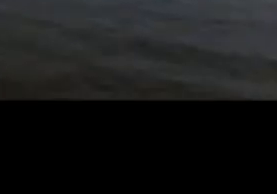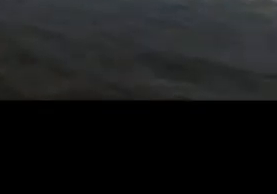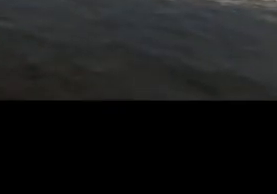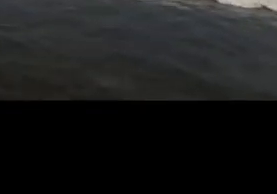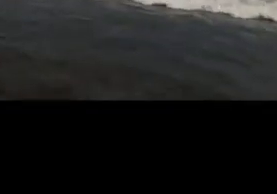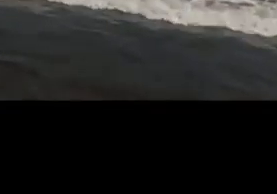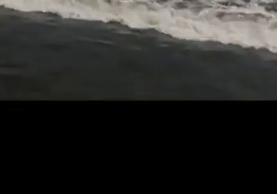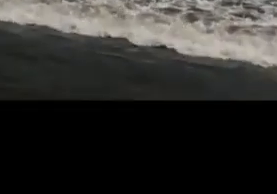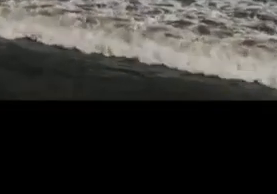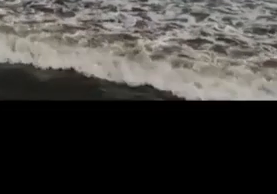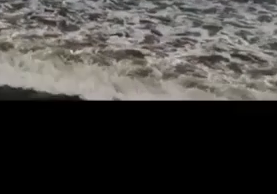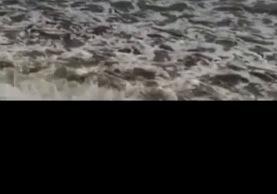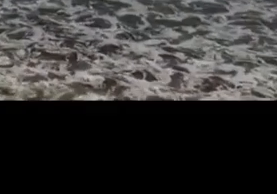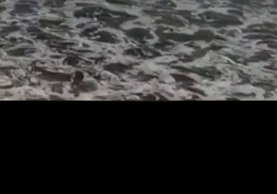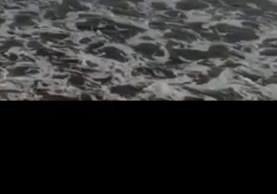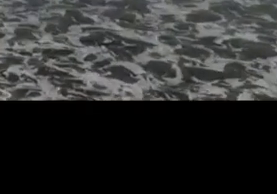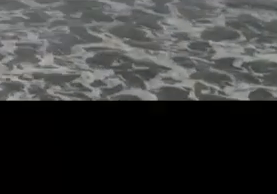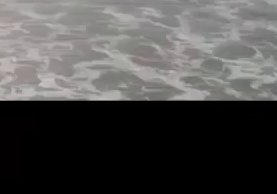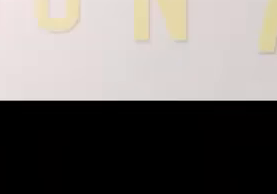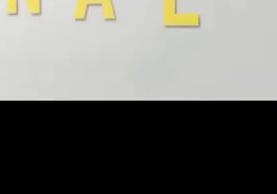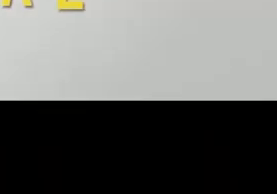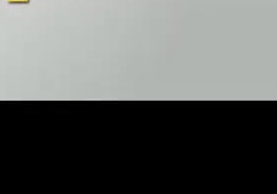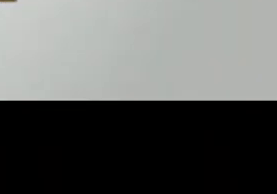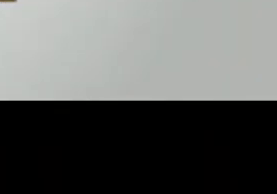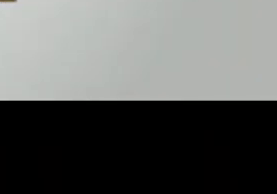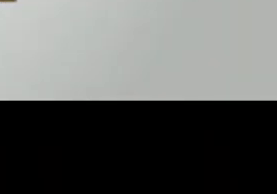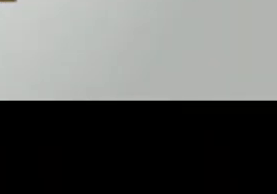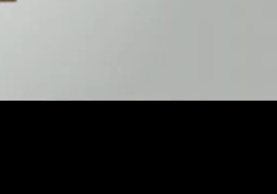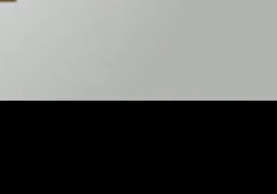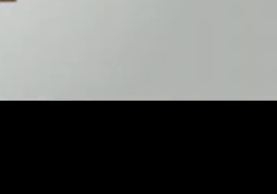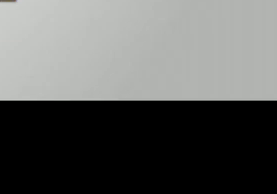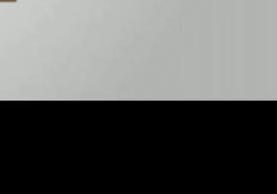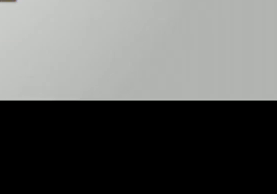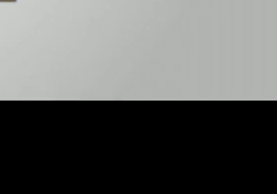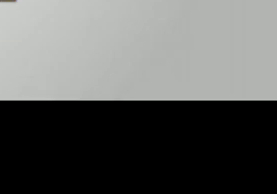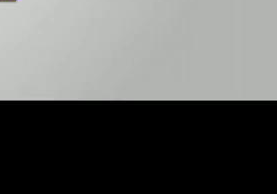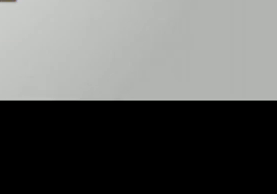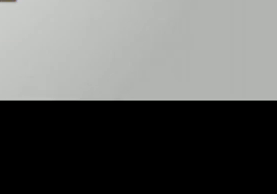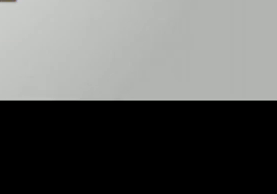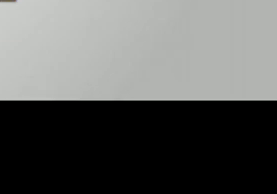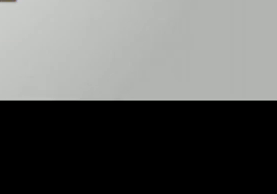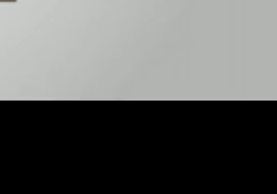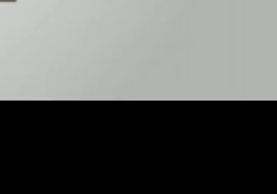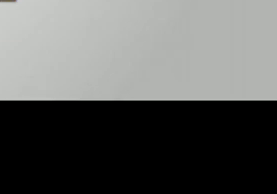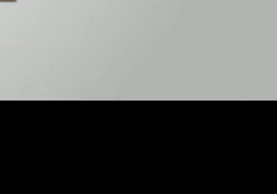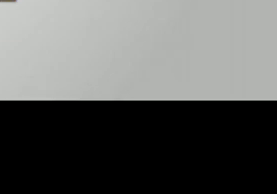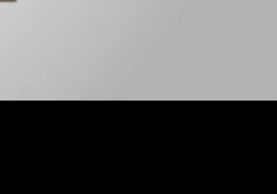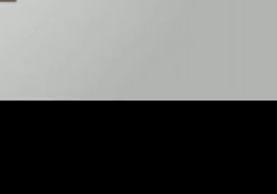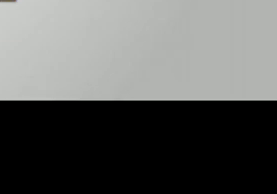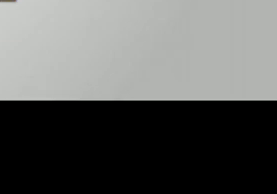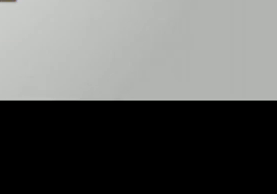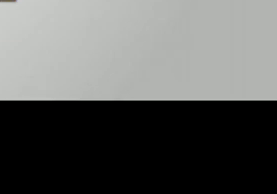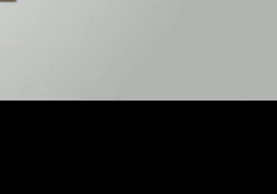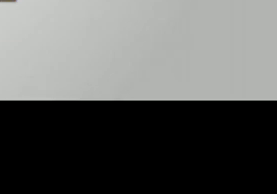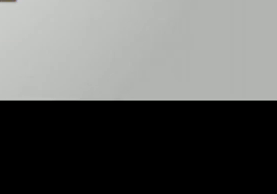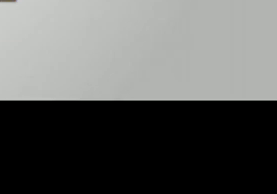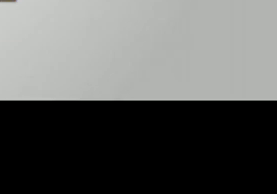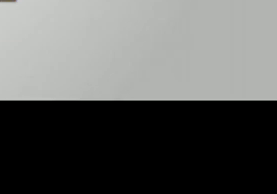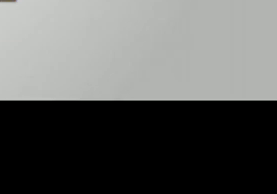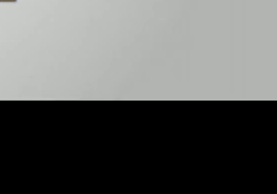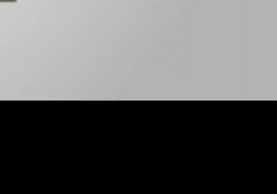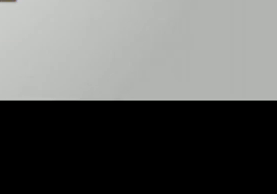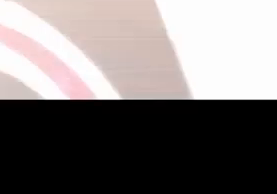Contaminación de nuestras playas. Protejamos los recursos naturales que la Madre Tierra nos da. Cuidar